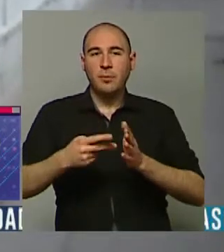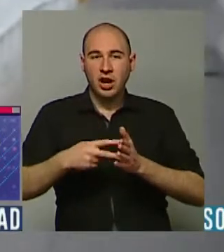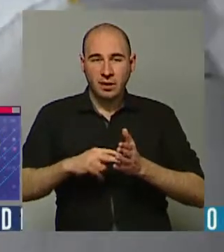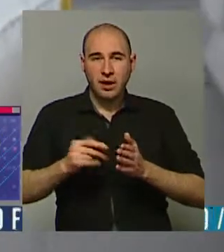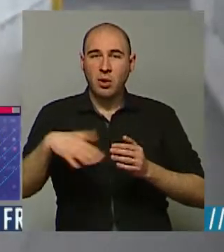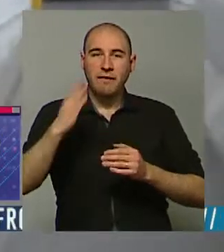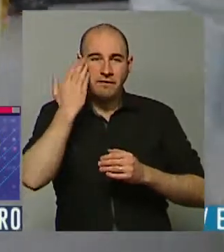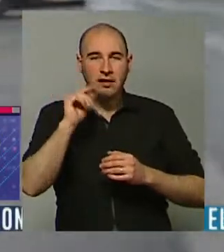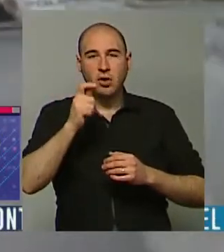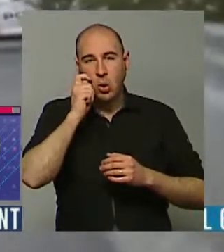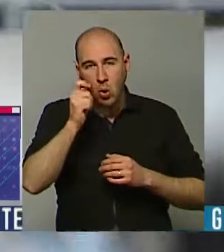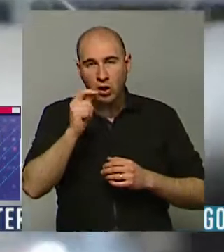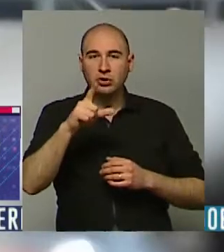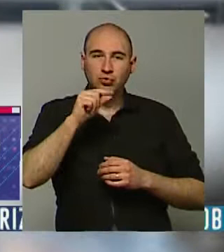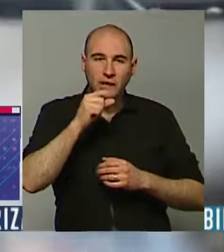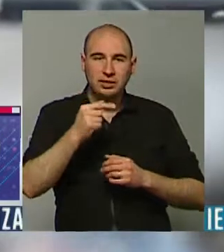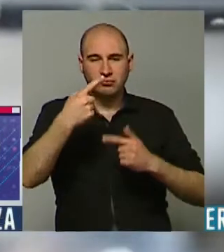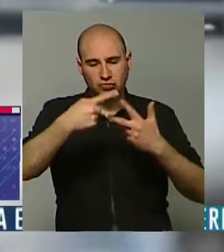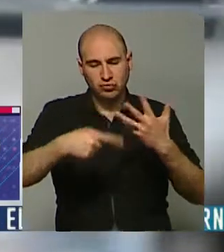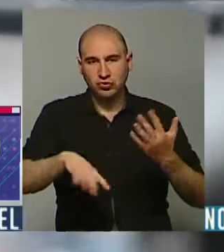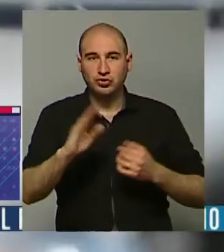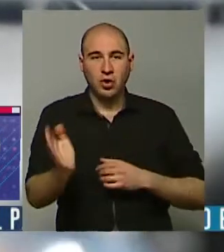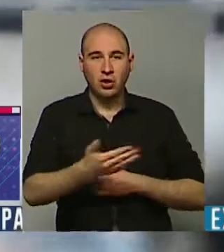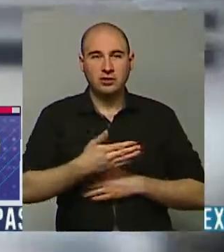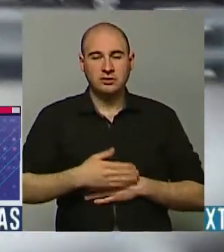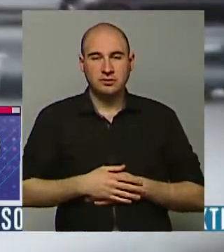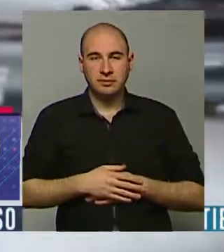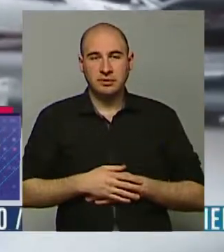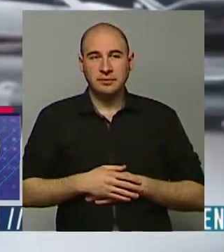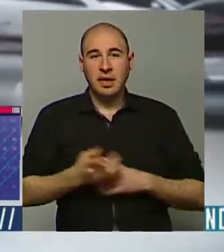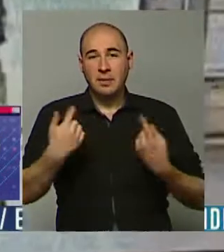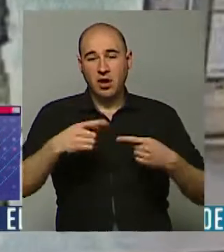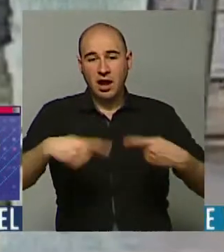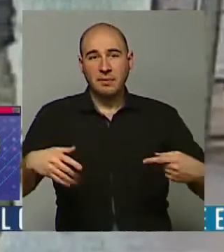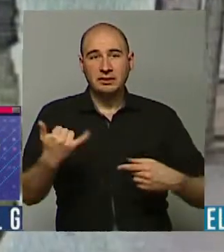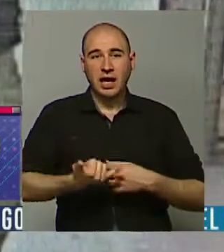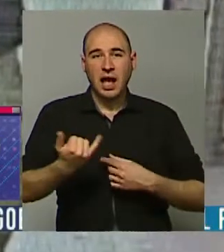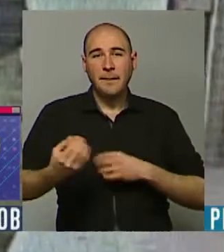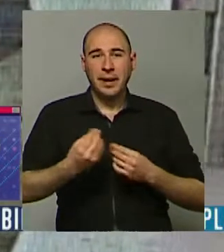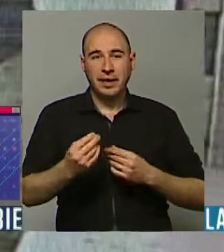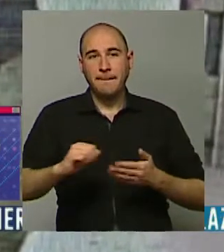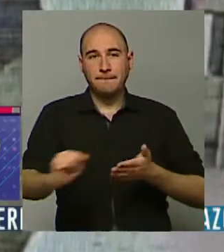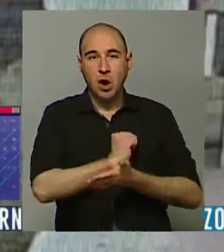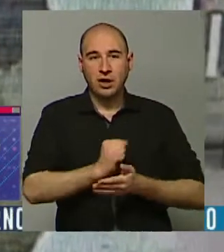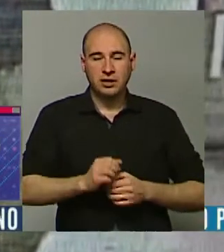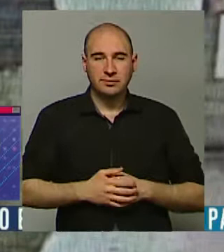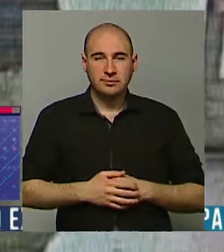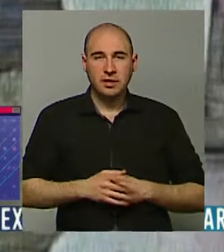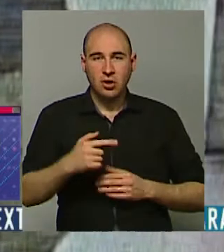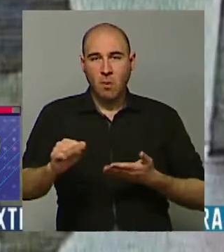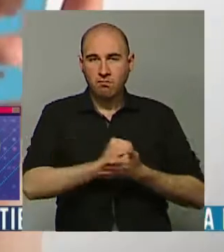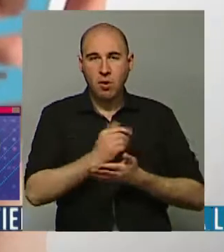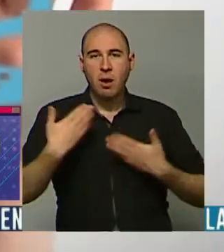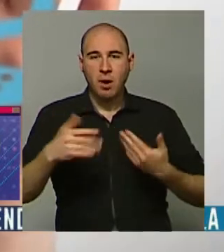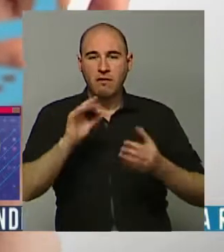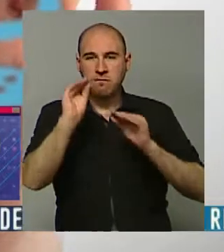en Facebook, en Google, en Twitter, en todos lados. Lo que pasa es que tienen herramientas para poder limpiarlos, para poder eliminar